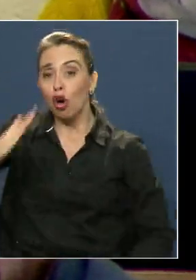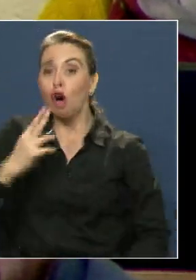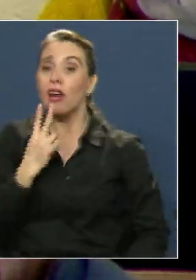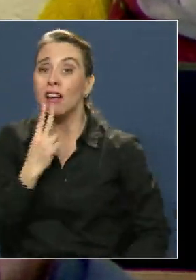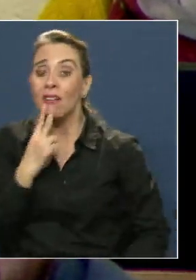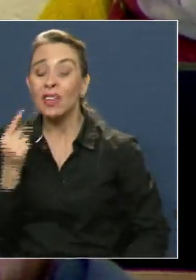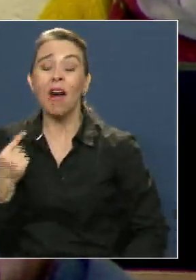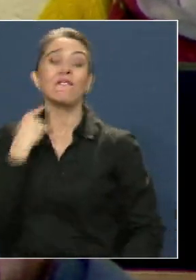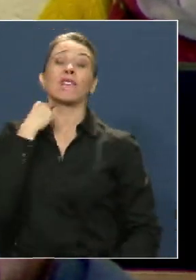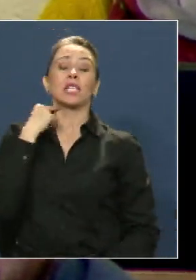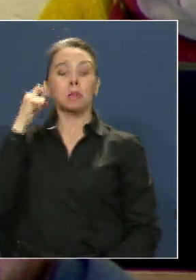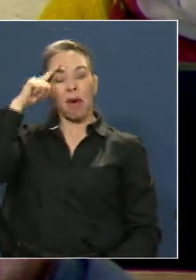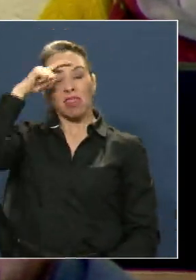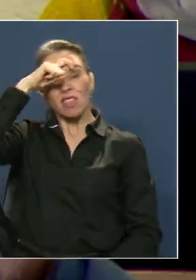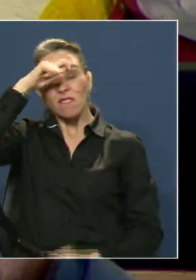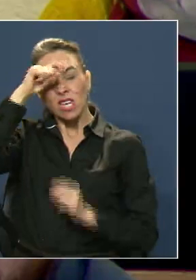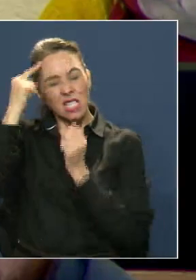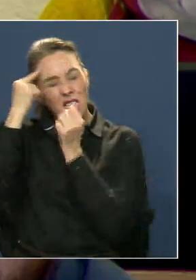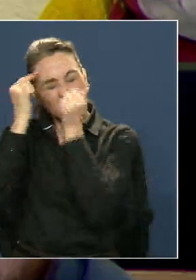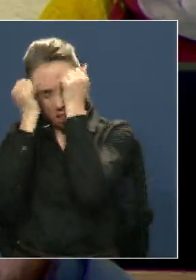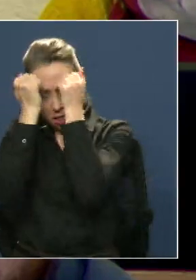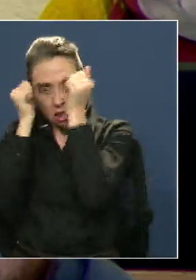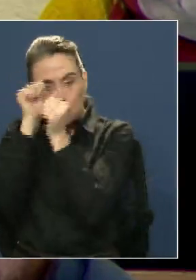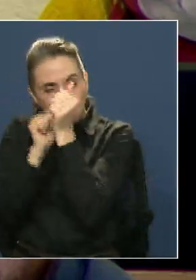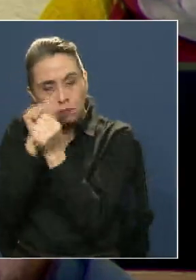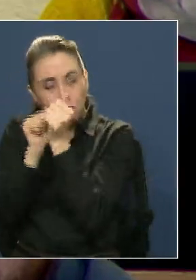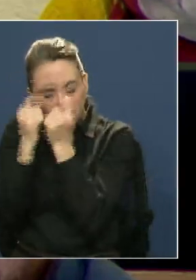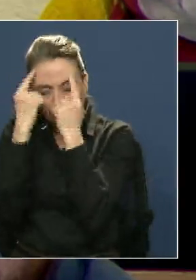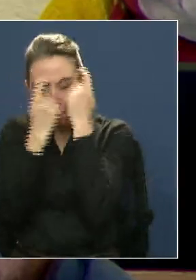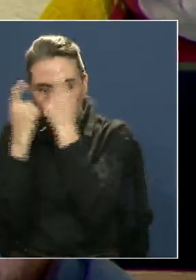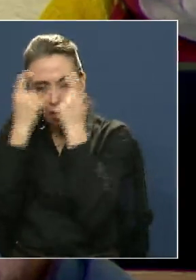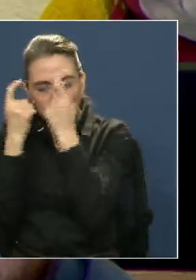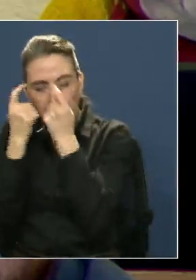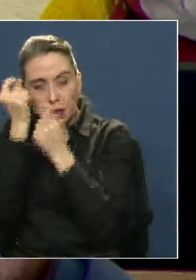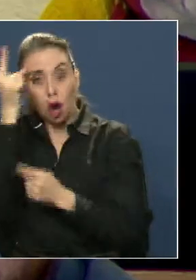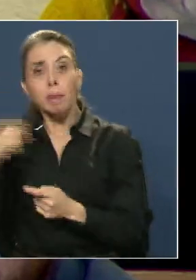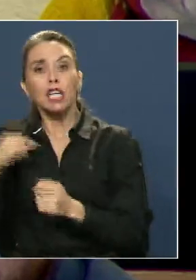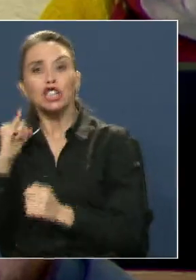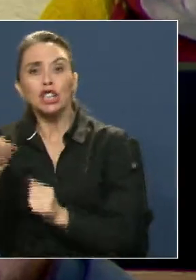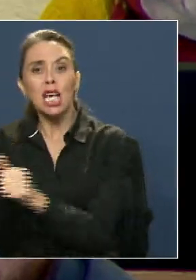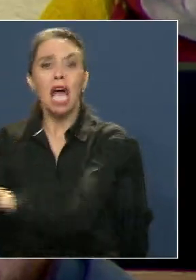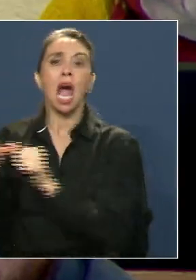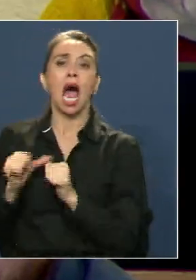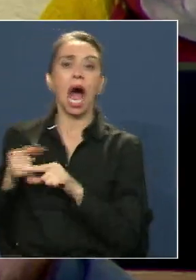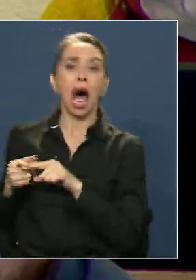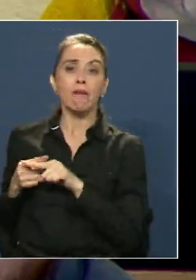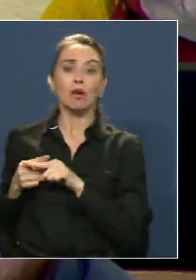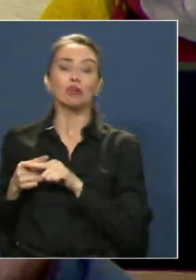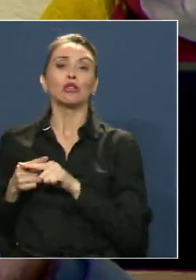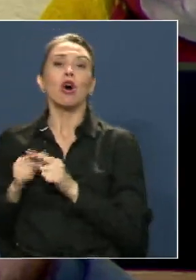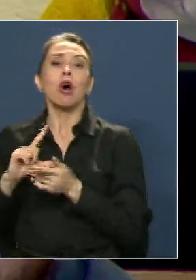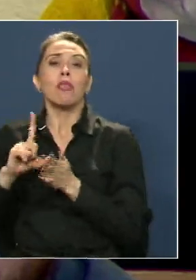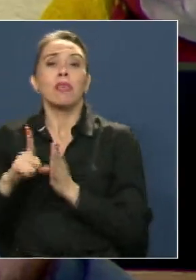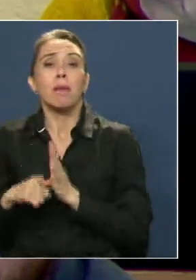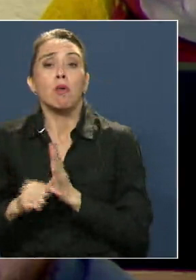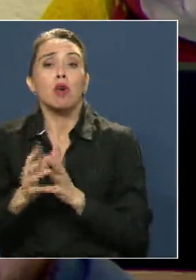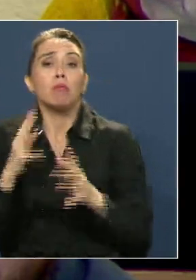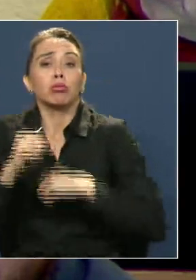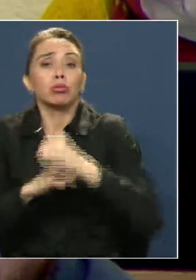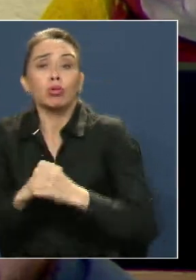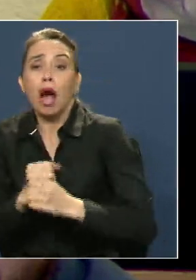abuso sufrido y, por tanto, toda una vida también en denunciarlo. Por eso apoyo este proyecto, por eso apoyo